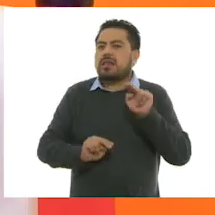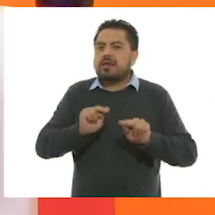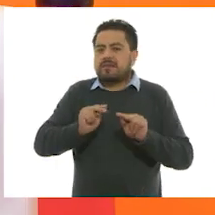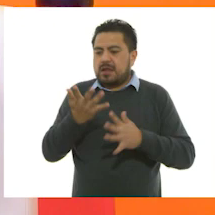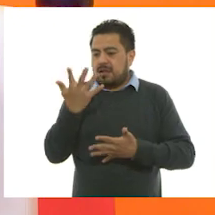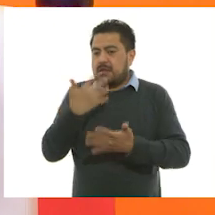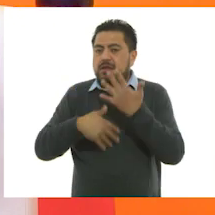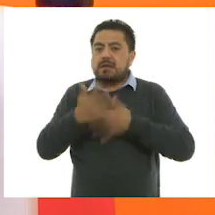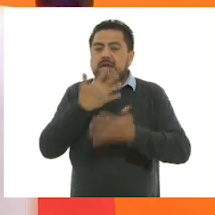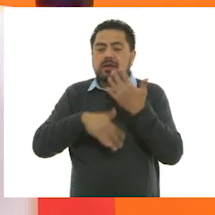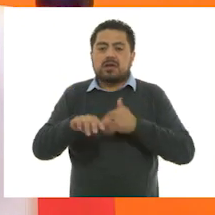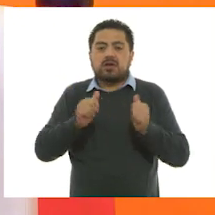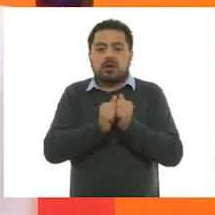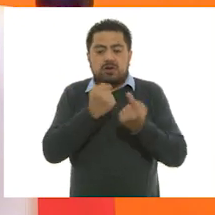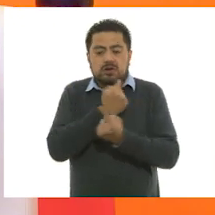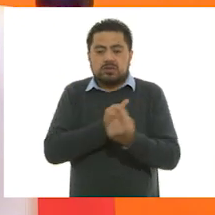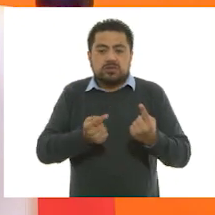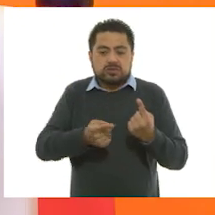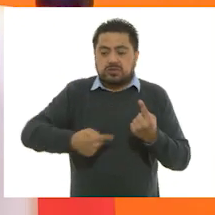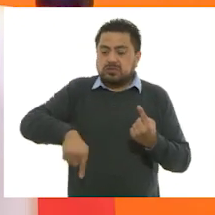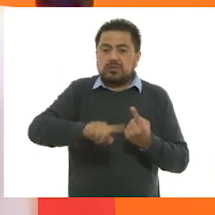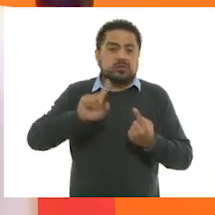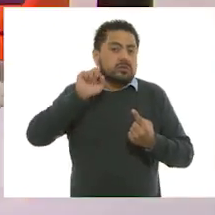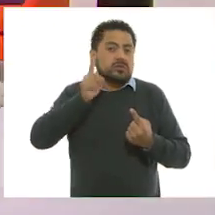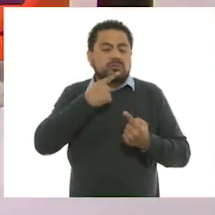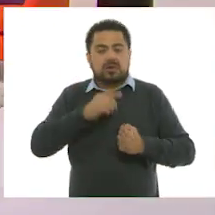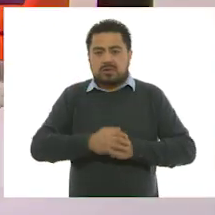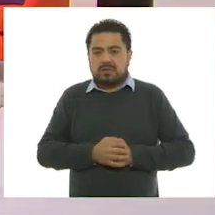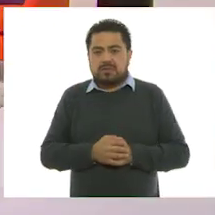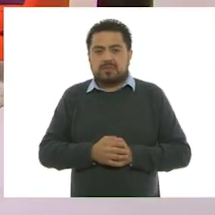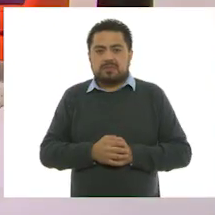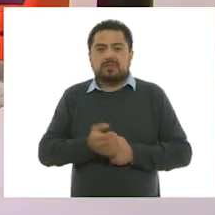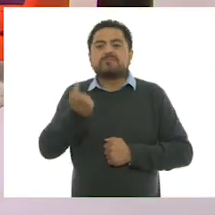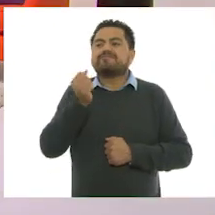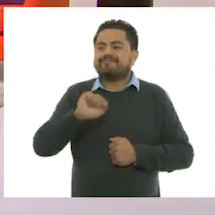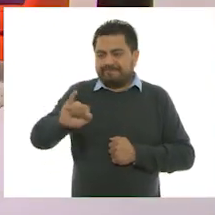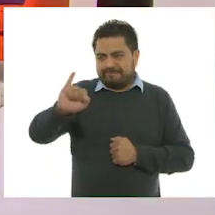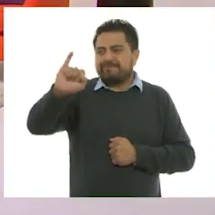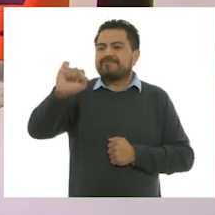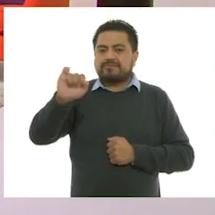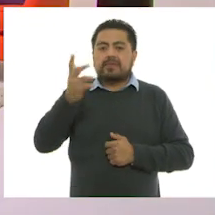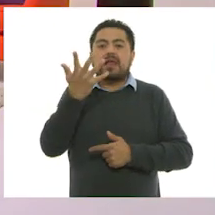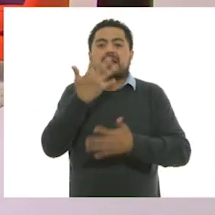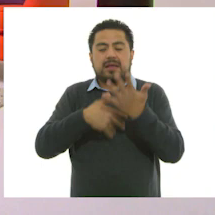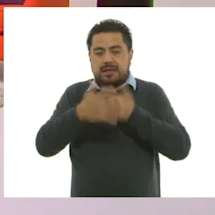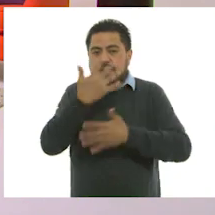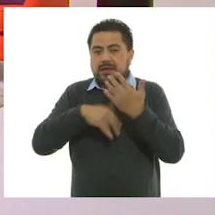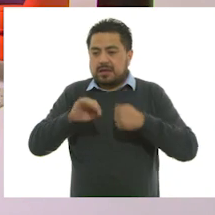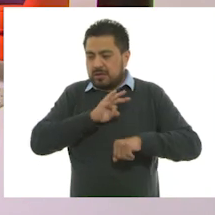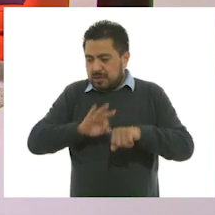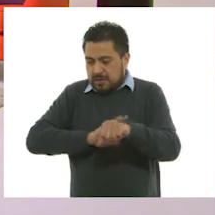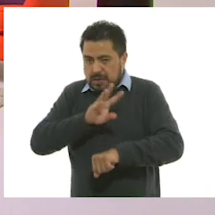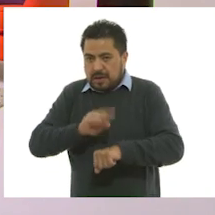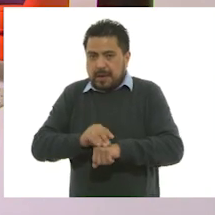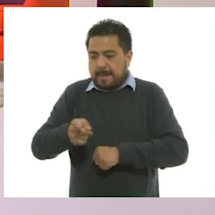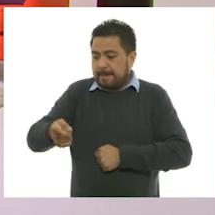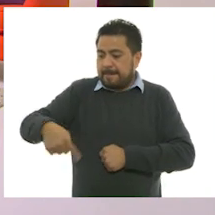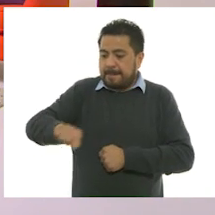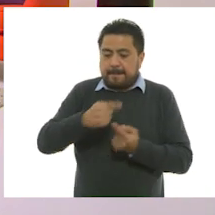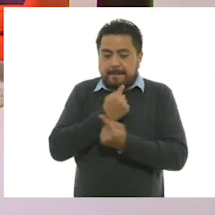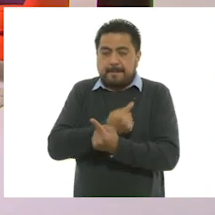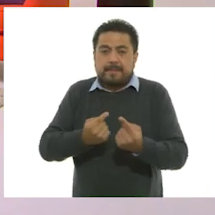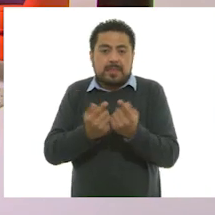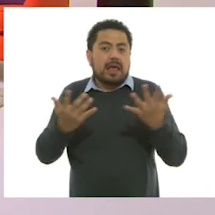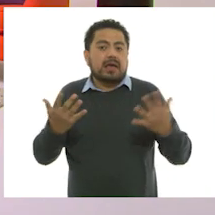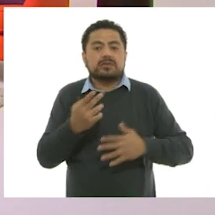de señas de las y los niños sordos. Así es, la lengua de señas le permite a la o el niño